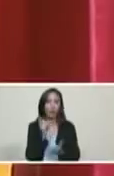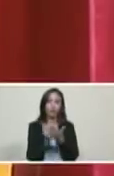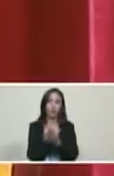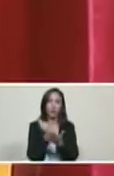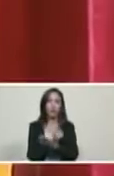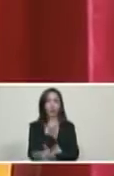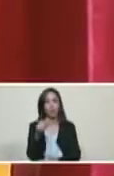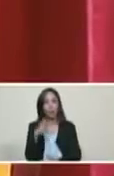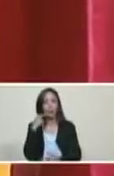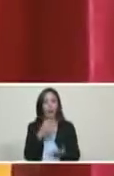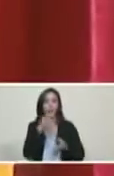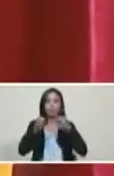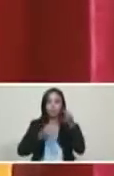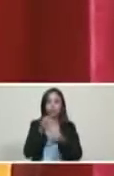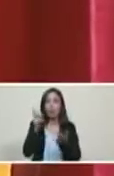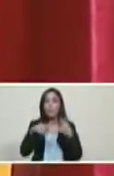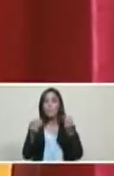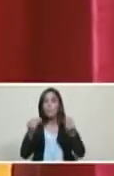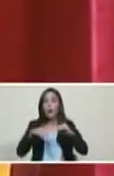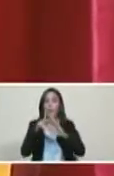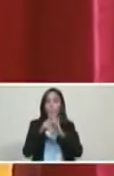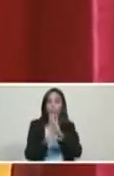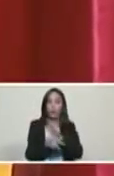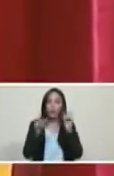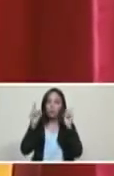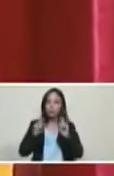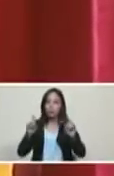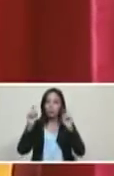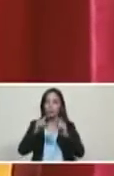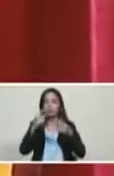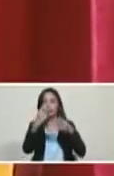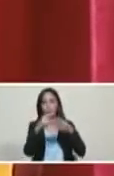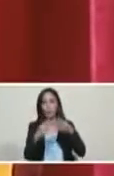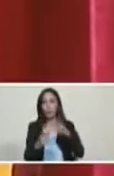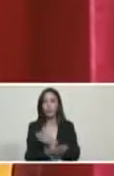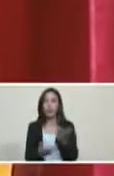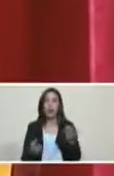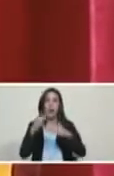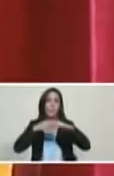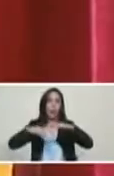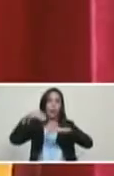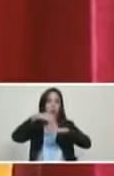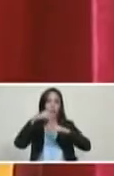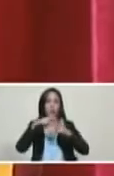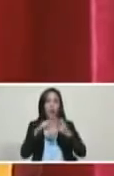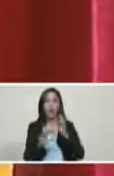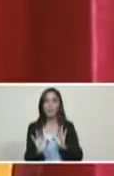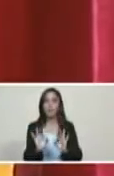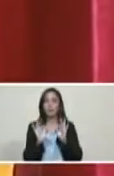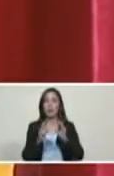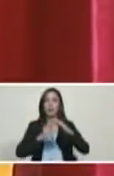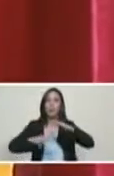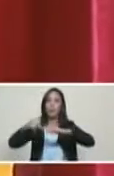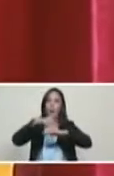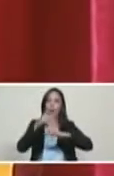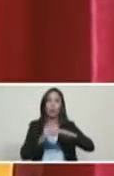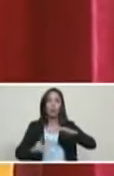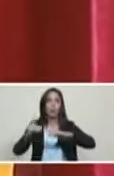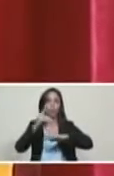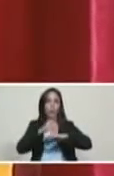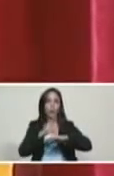y programas de formación avanzada, entre ellos maestrías, especialidades y